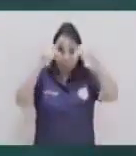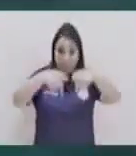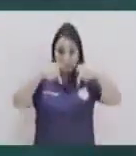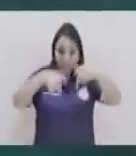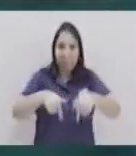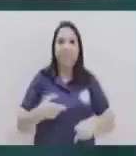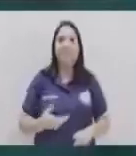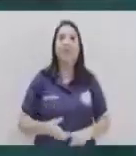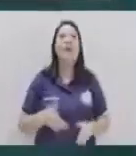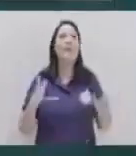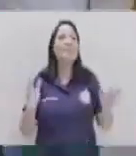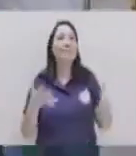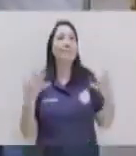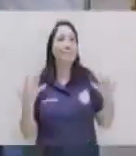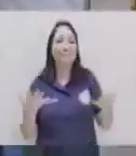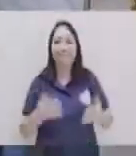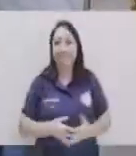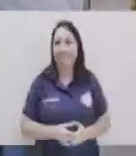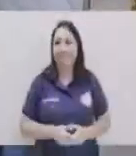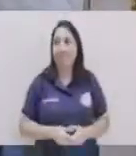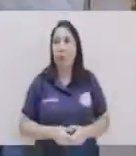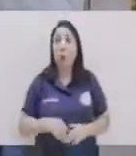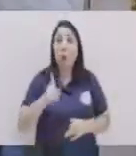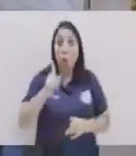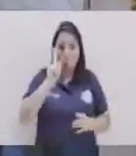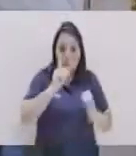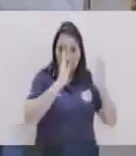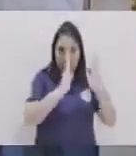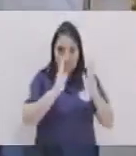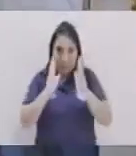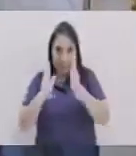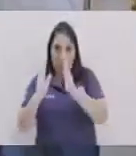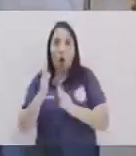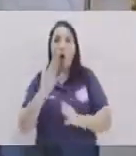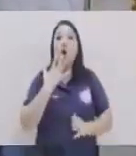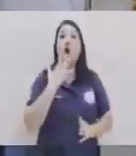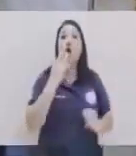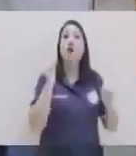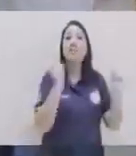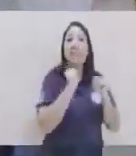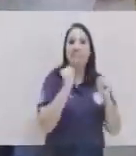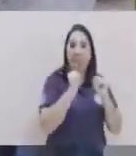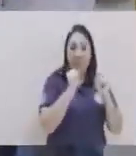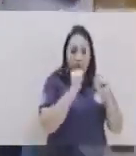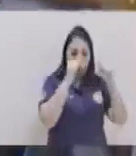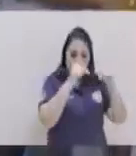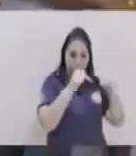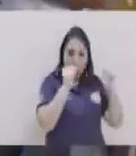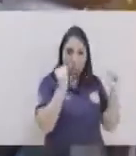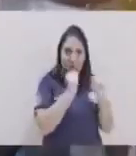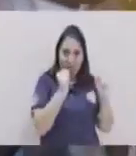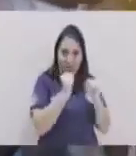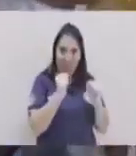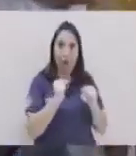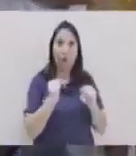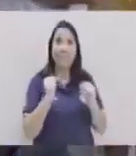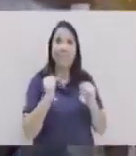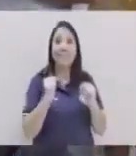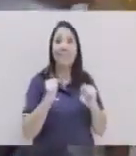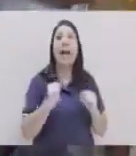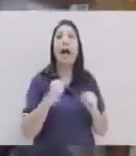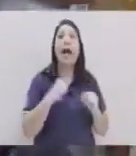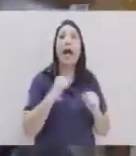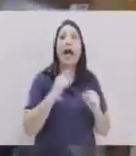la primera clase del día de hoy un procedimiento con colores fríos. Los colores fríos, como lo mencioné,